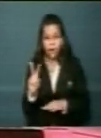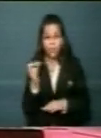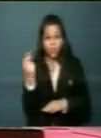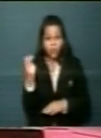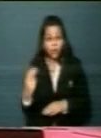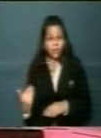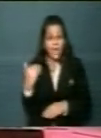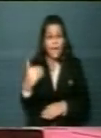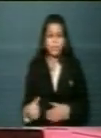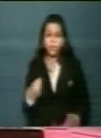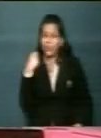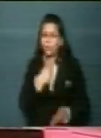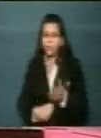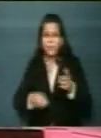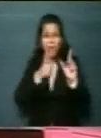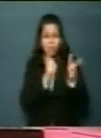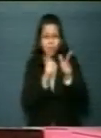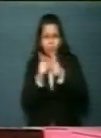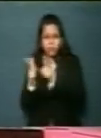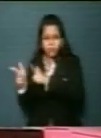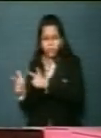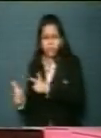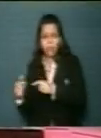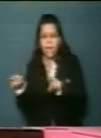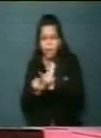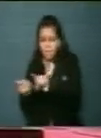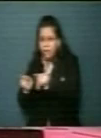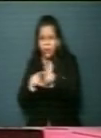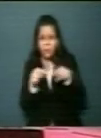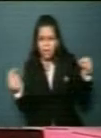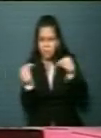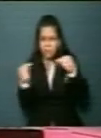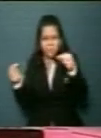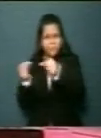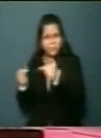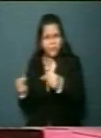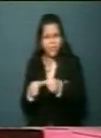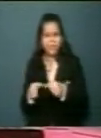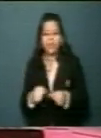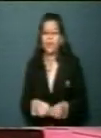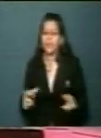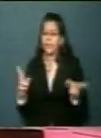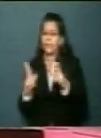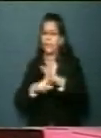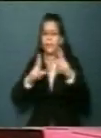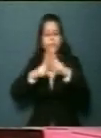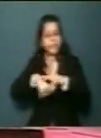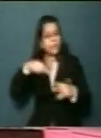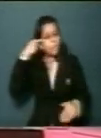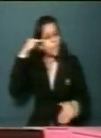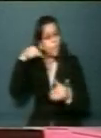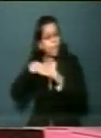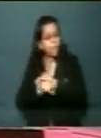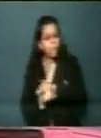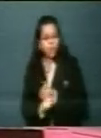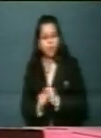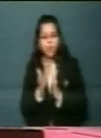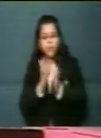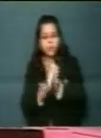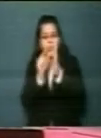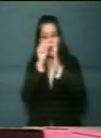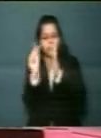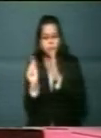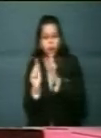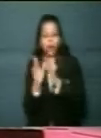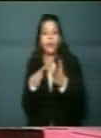años de lucha sangrienta entre hermanos, supusieron la más profunda reforma política e institucional